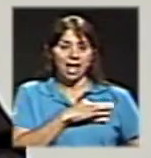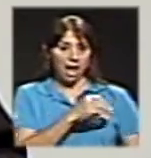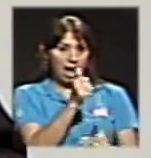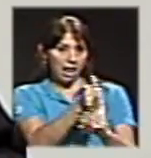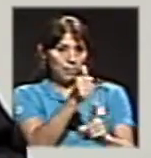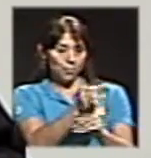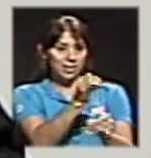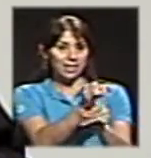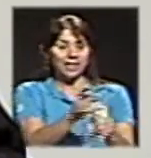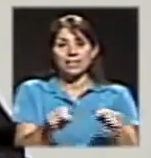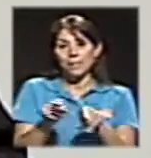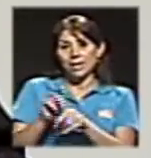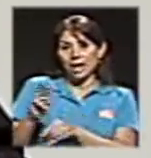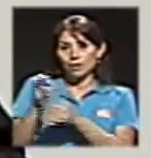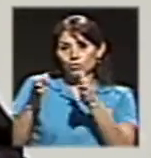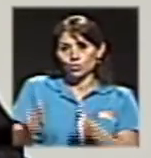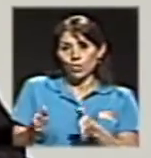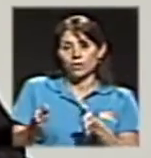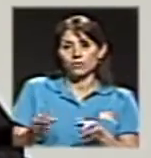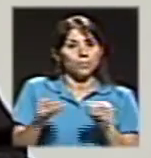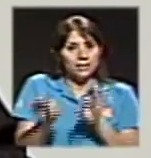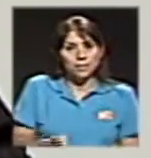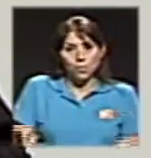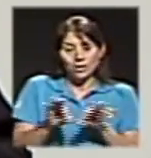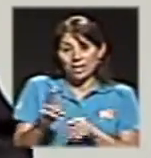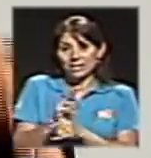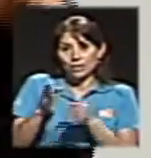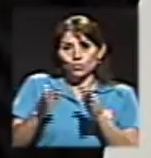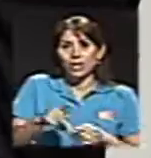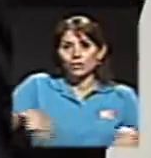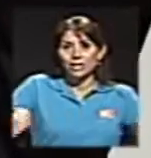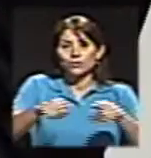más importante todavía a los usuarios de esos servicios financieros.